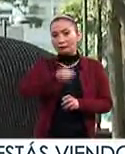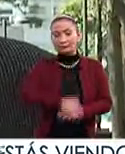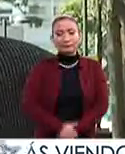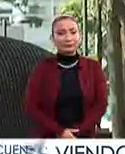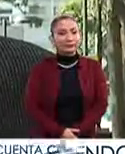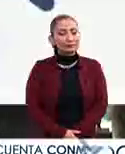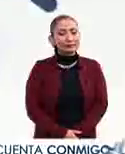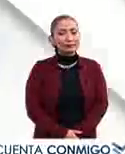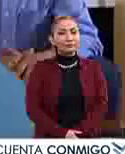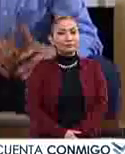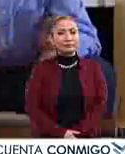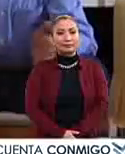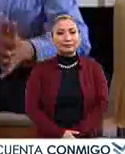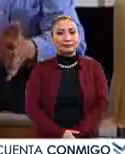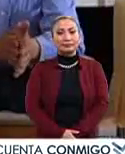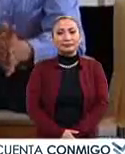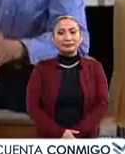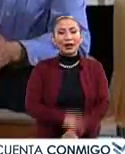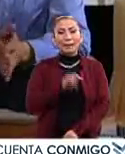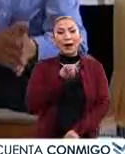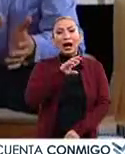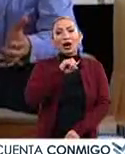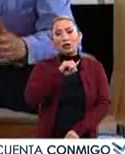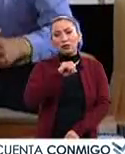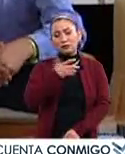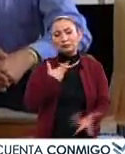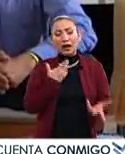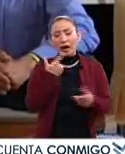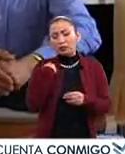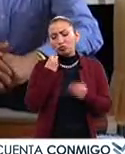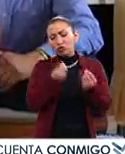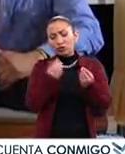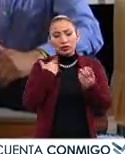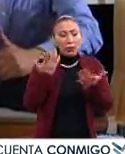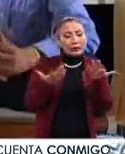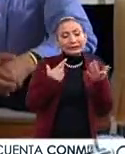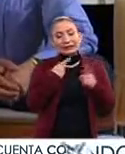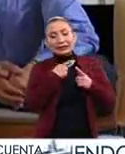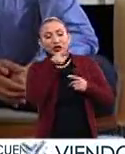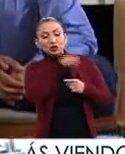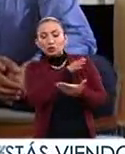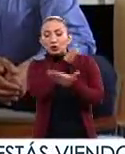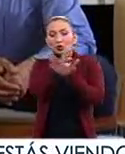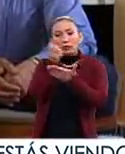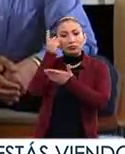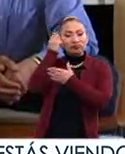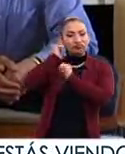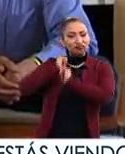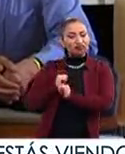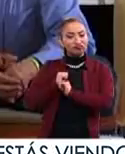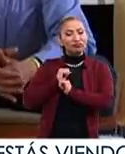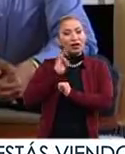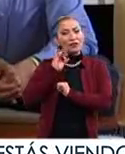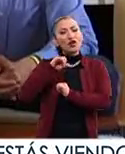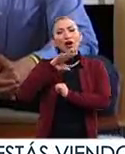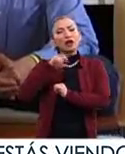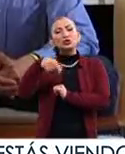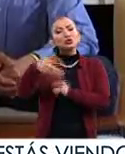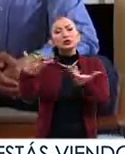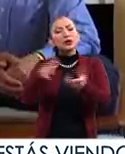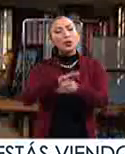Económica. Paco Ignacio Taibo, hay muchas expectativas de tu entrada al Fondo de Cultura. ¿Qué piensas hacer